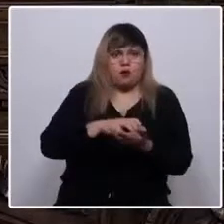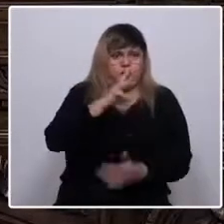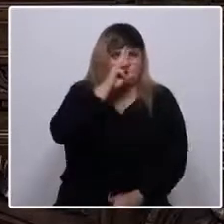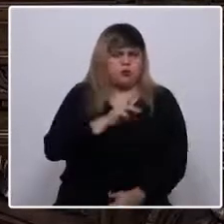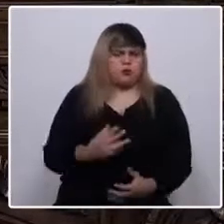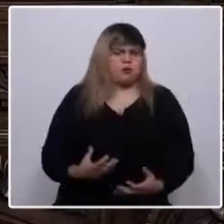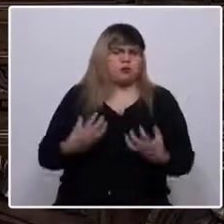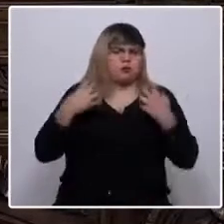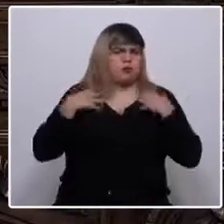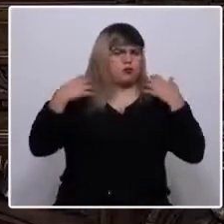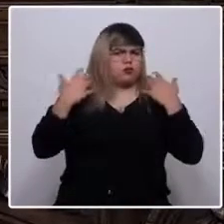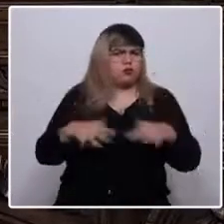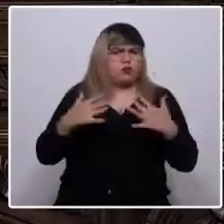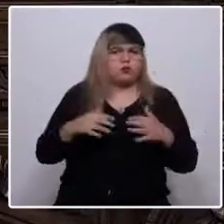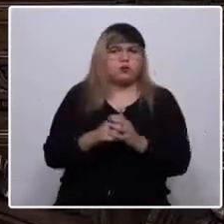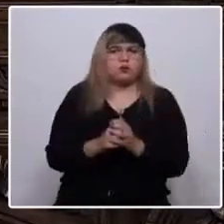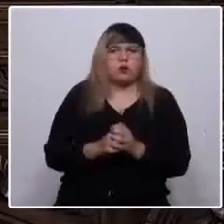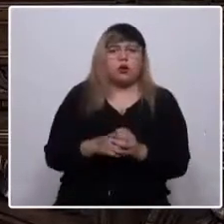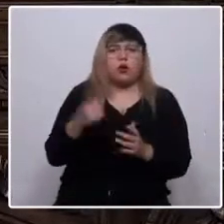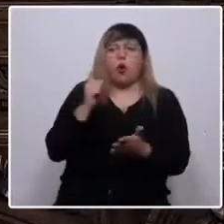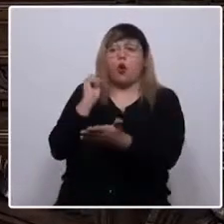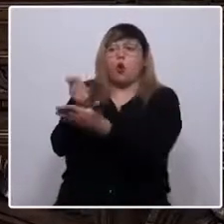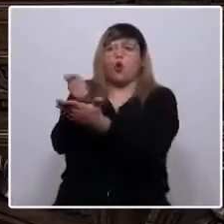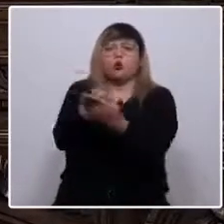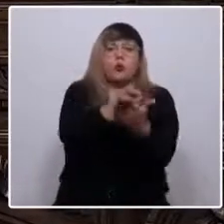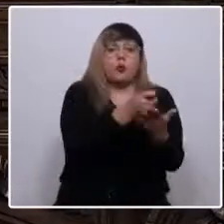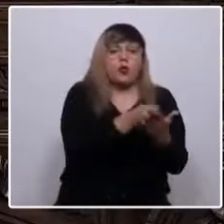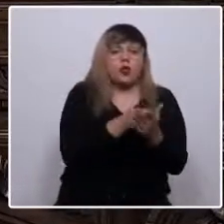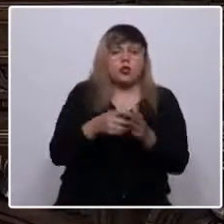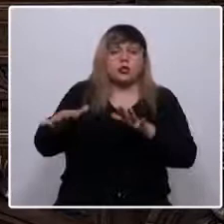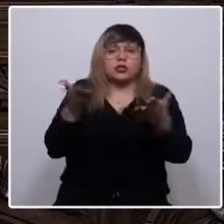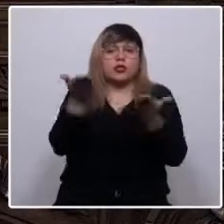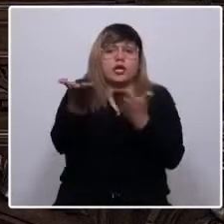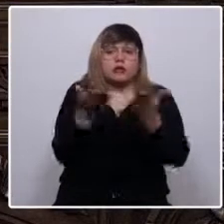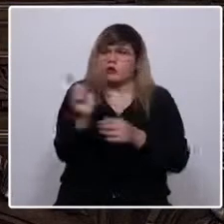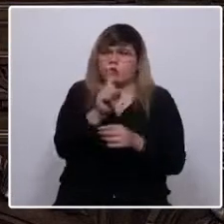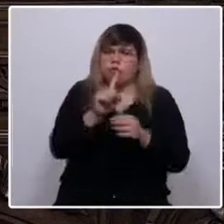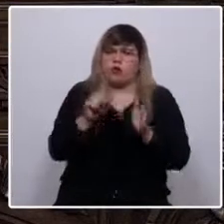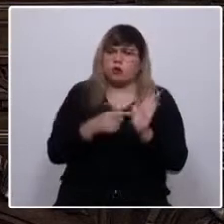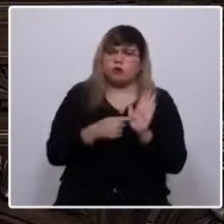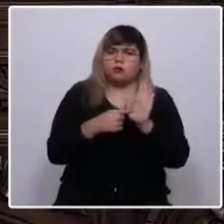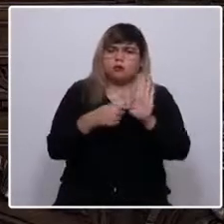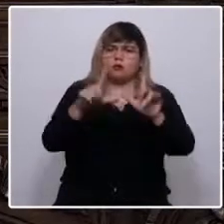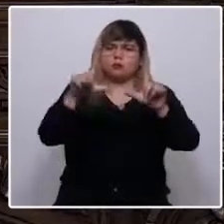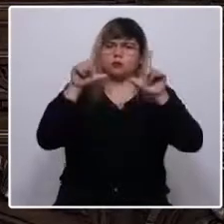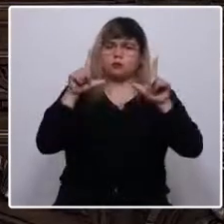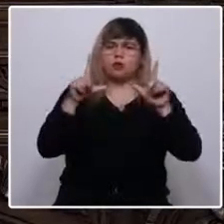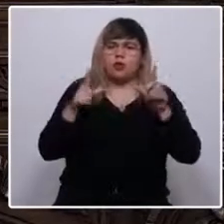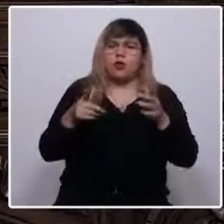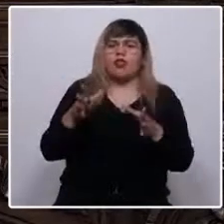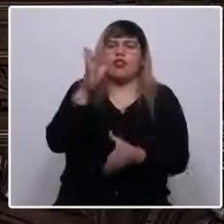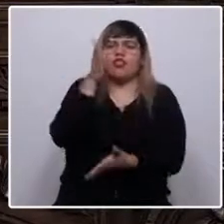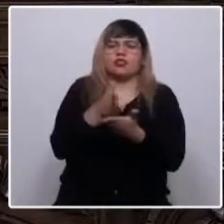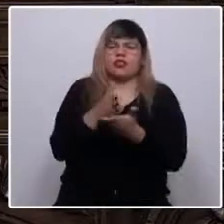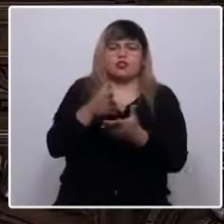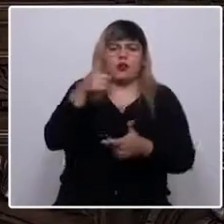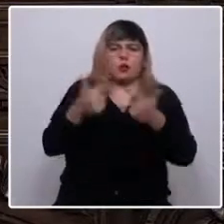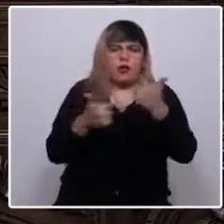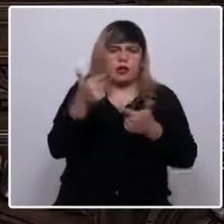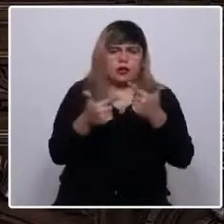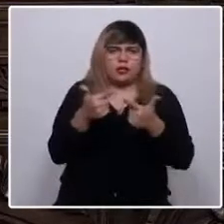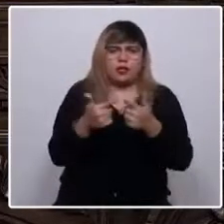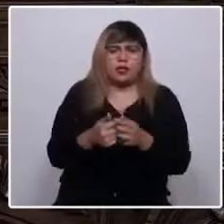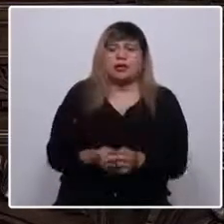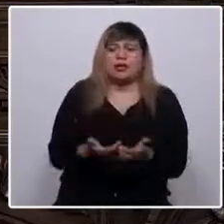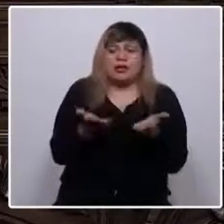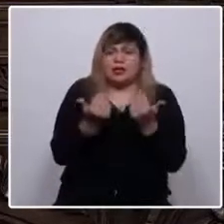deje de ser un mero consumidor de servicios y sea un actor principal dentro de las decisiones políticas es necesario que la